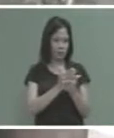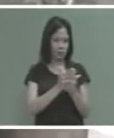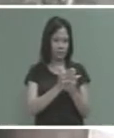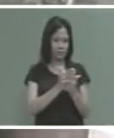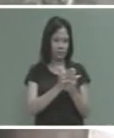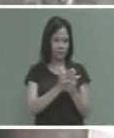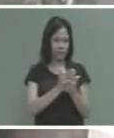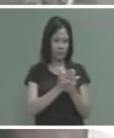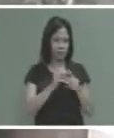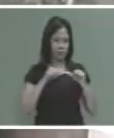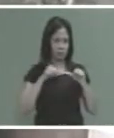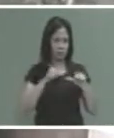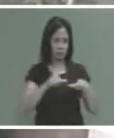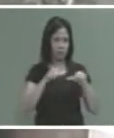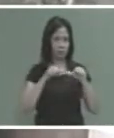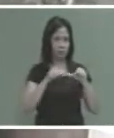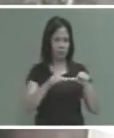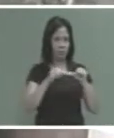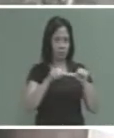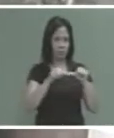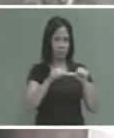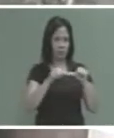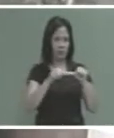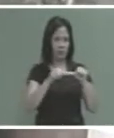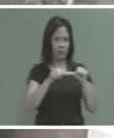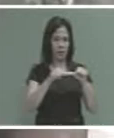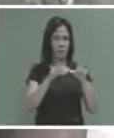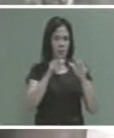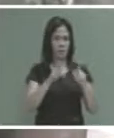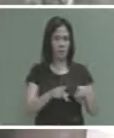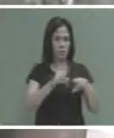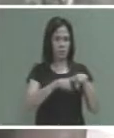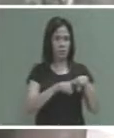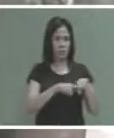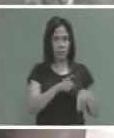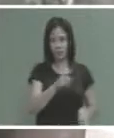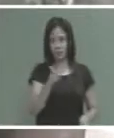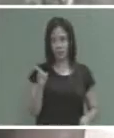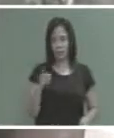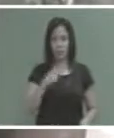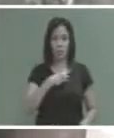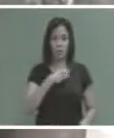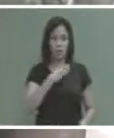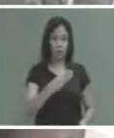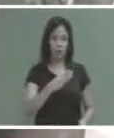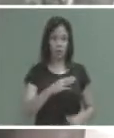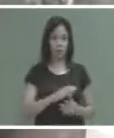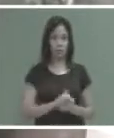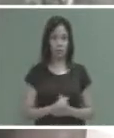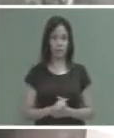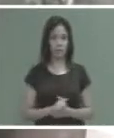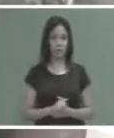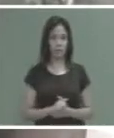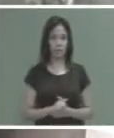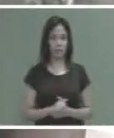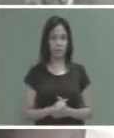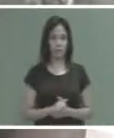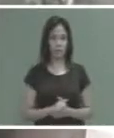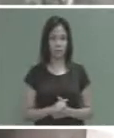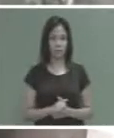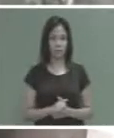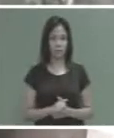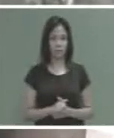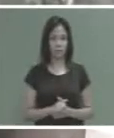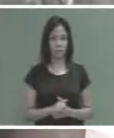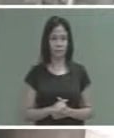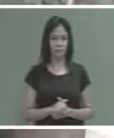la constancia de que hay alguien y personas que dependen de ti moralmente y es